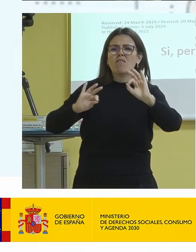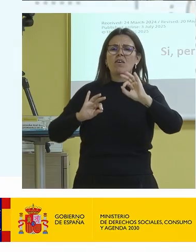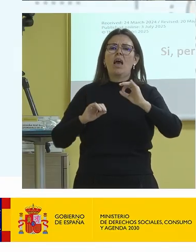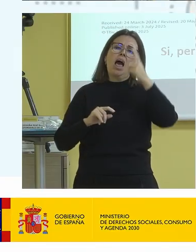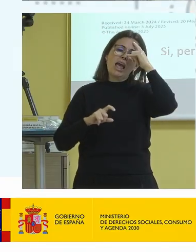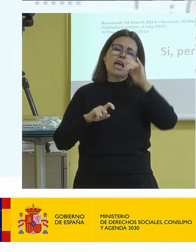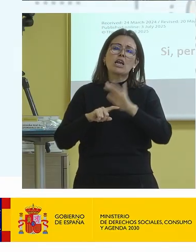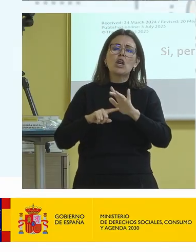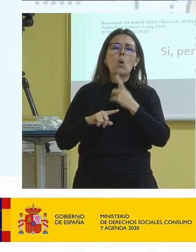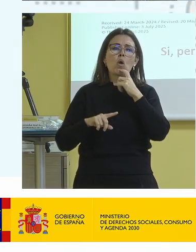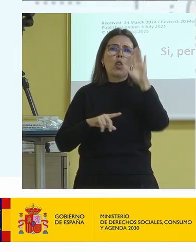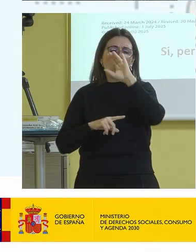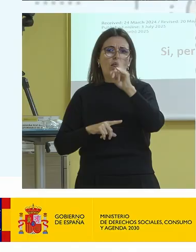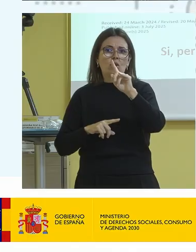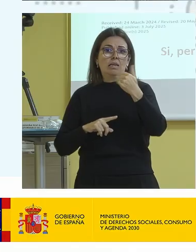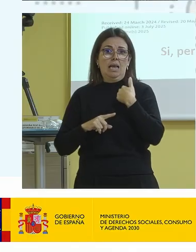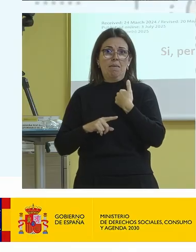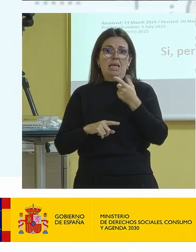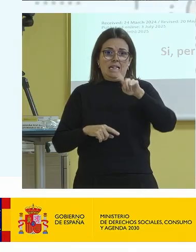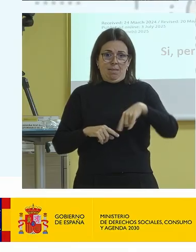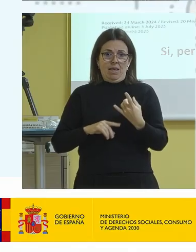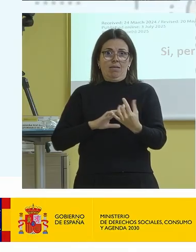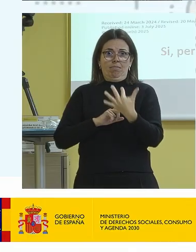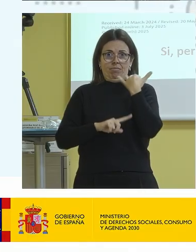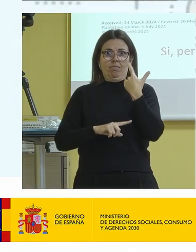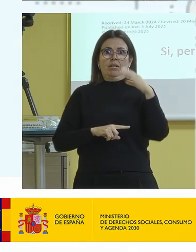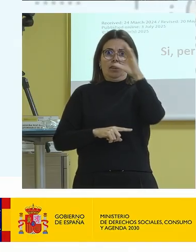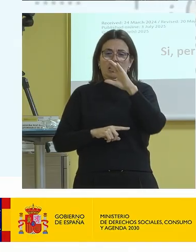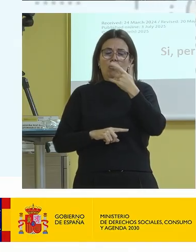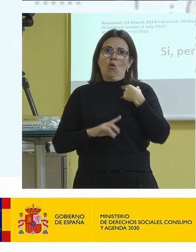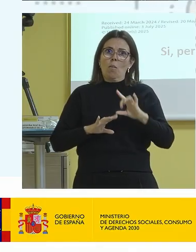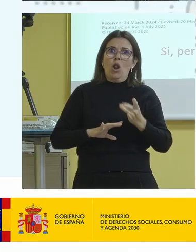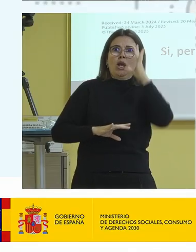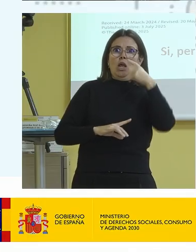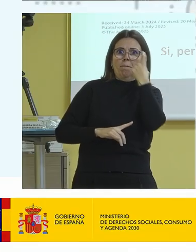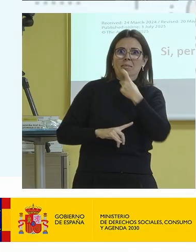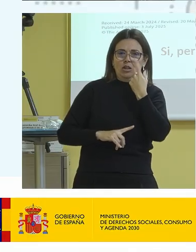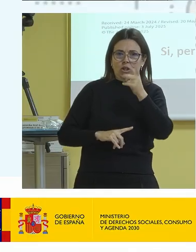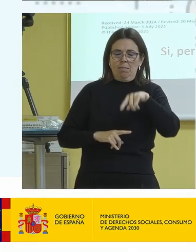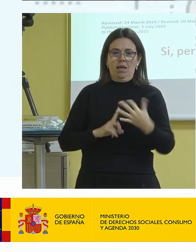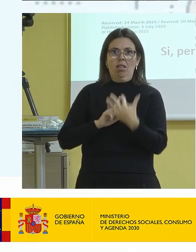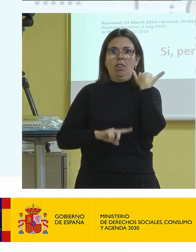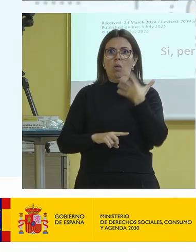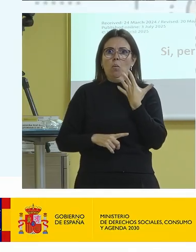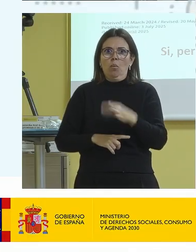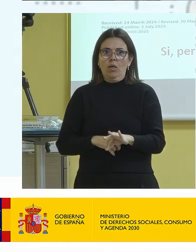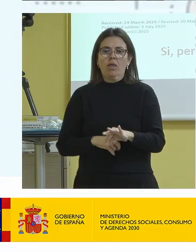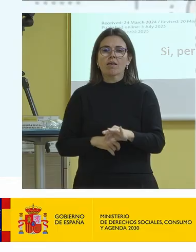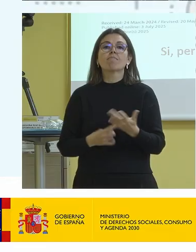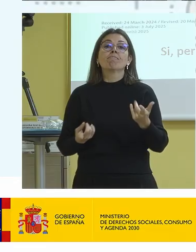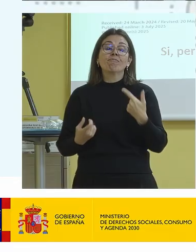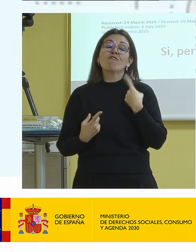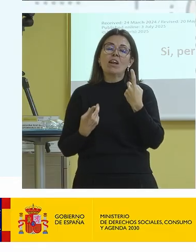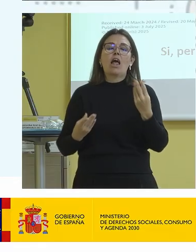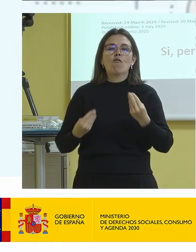neurociencia. Lo malo es que la tenga yo y yo me traigo un neuromito. Y el problema es que la tengo yo y yo me lo trago a veces. Entonces, ¿qué ocurre? Que hay una falta de